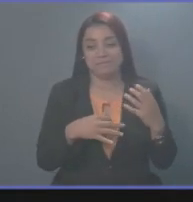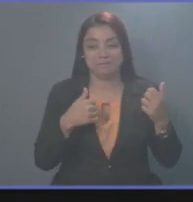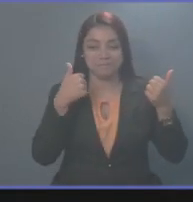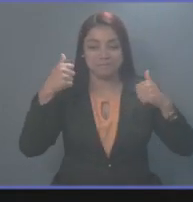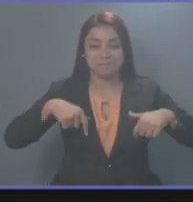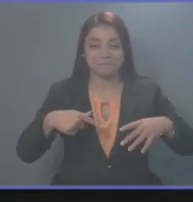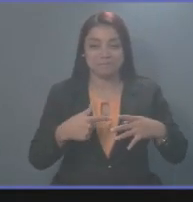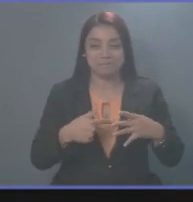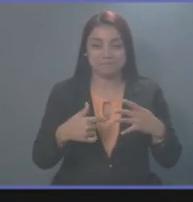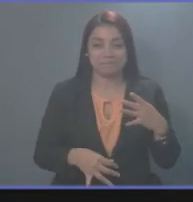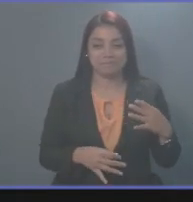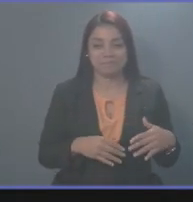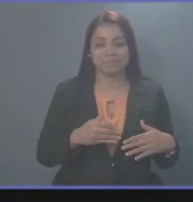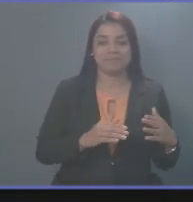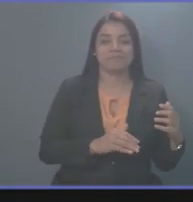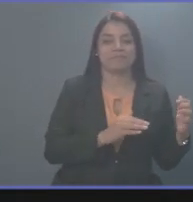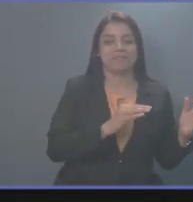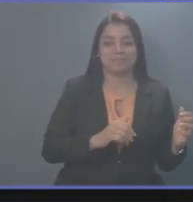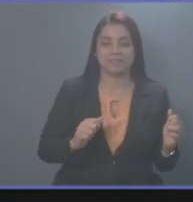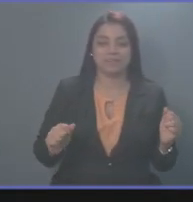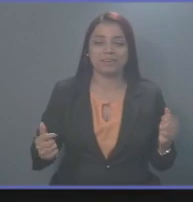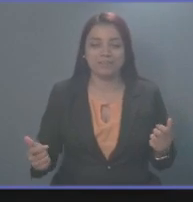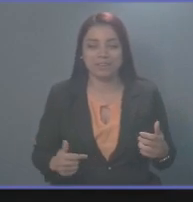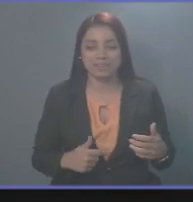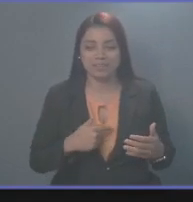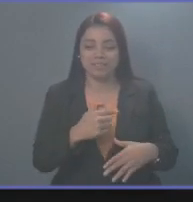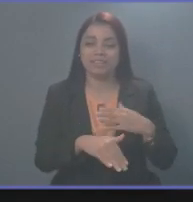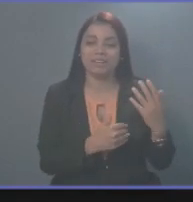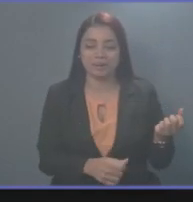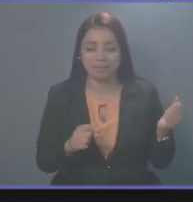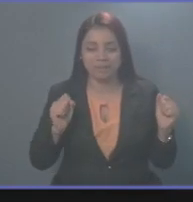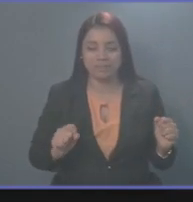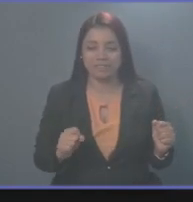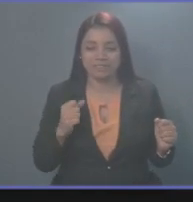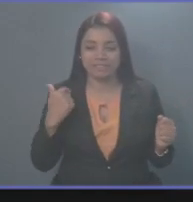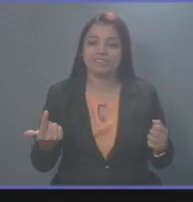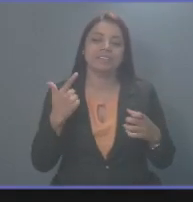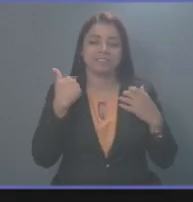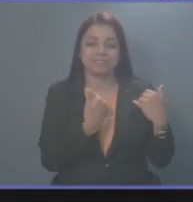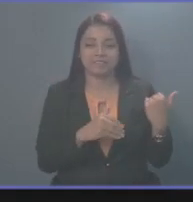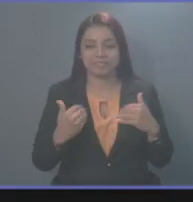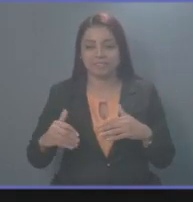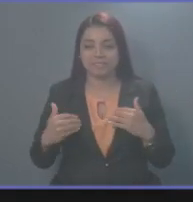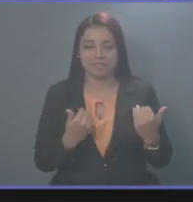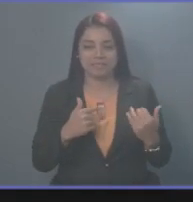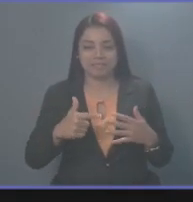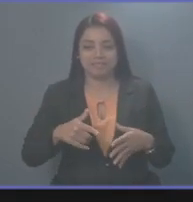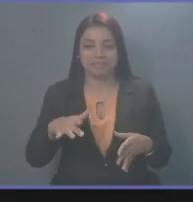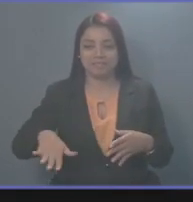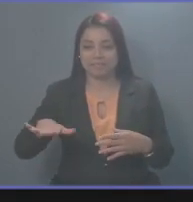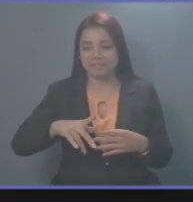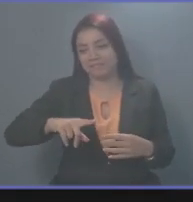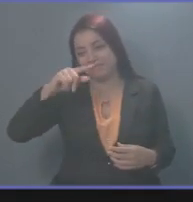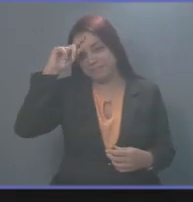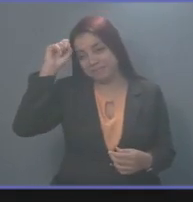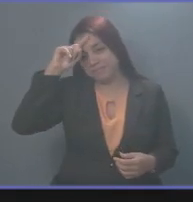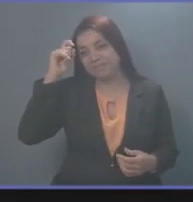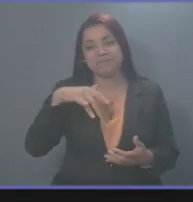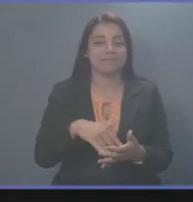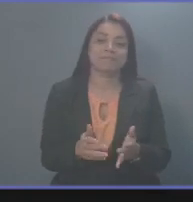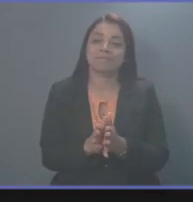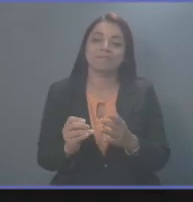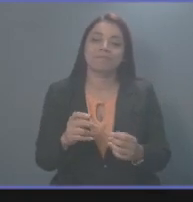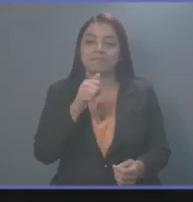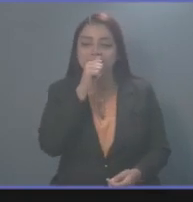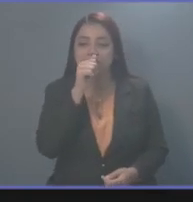iglesias de diferentes denominaciones, cadenas de oración por medio de empresas radiales y televisivas, actividades en centros de trabajo públicos y privados,